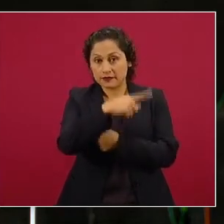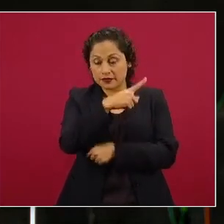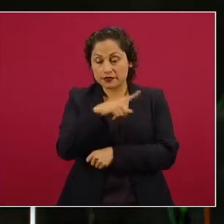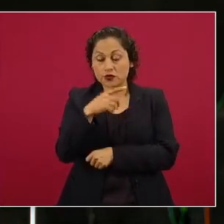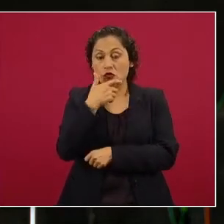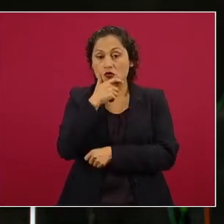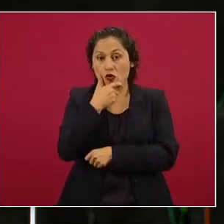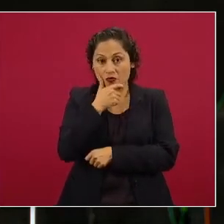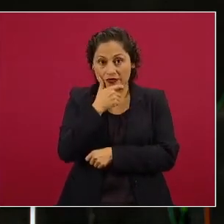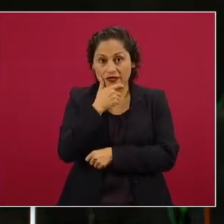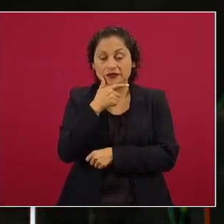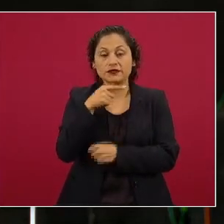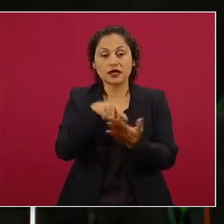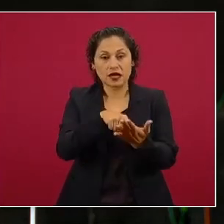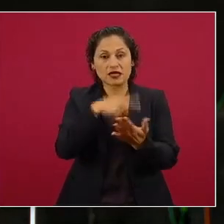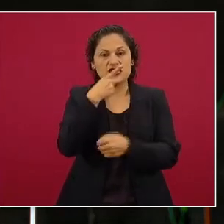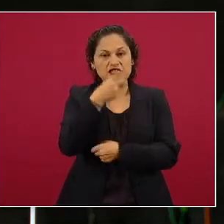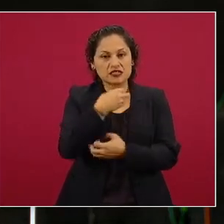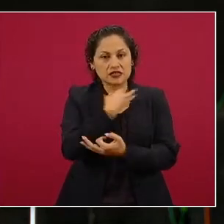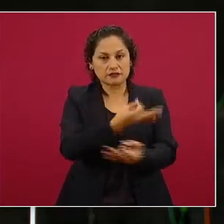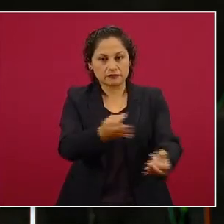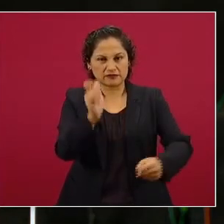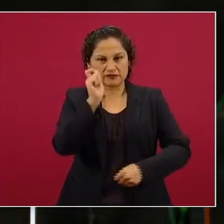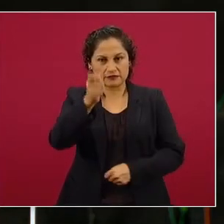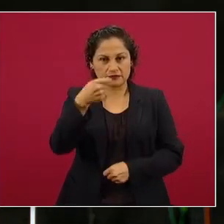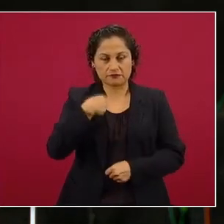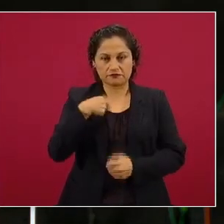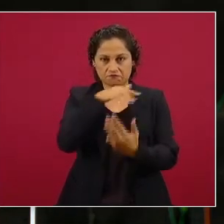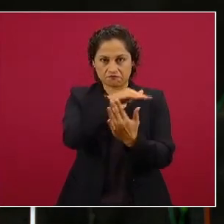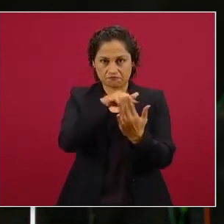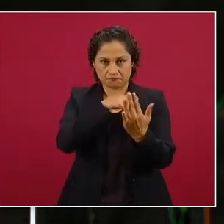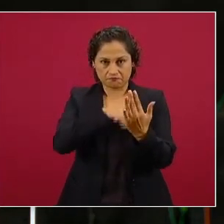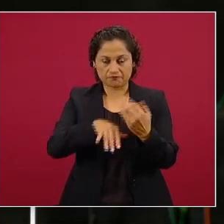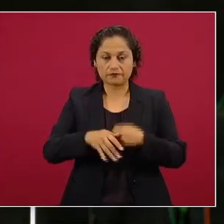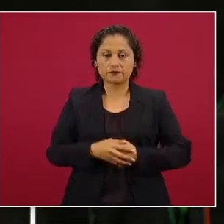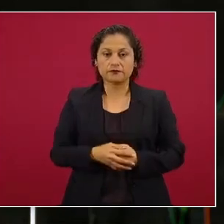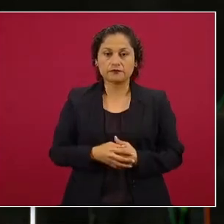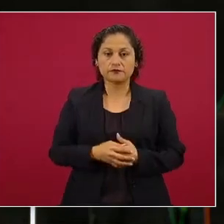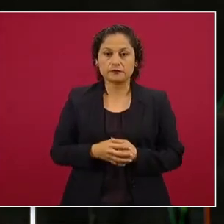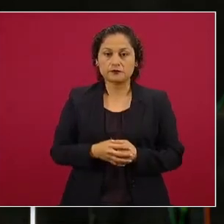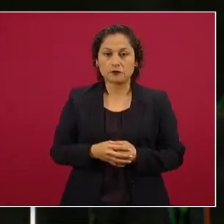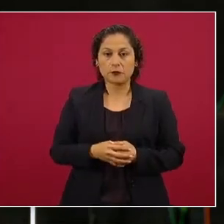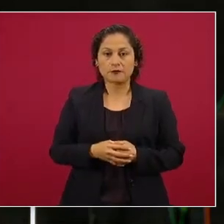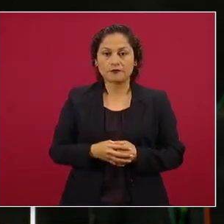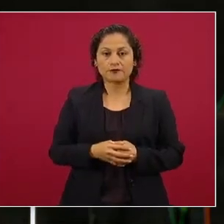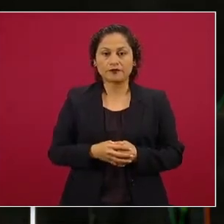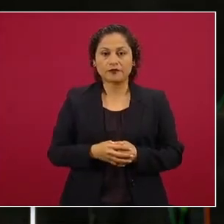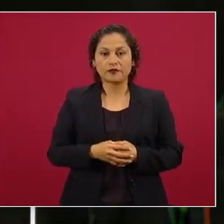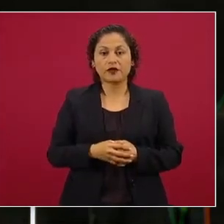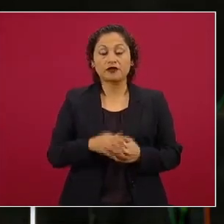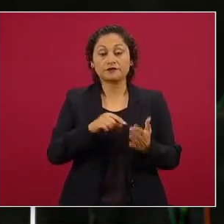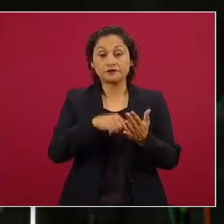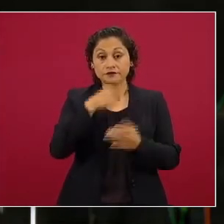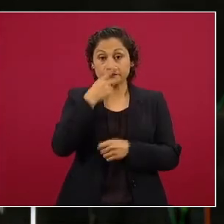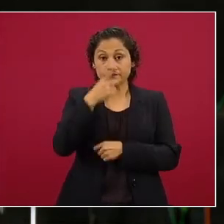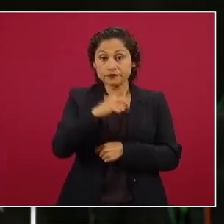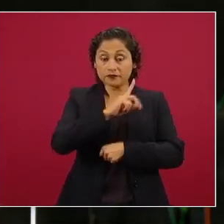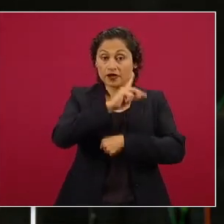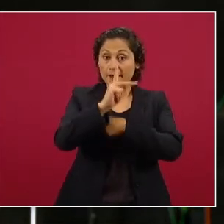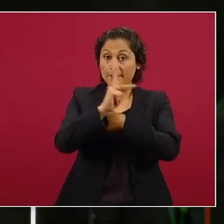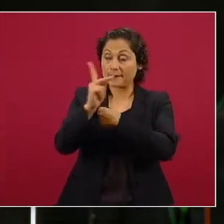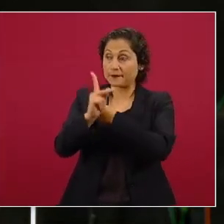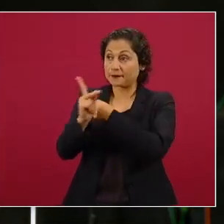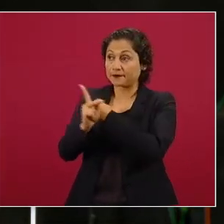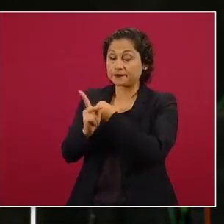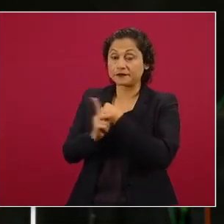Londres, en la que se difunde lo siguiente. Países con más muertes per